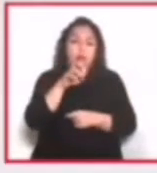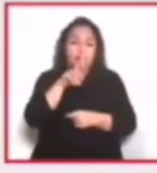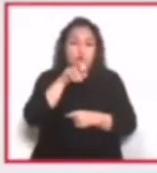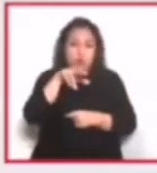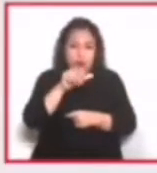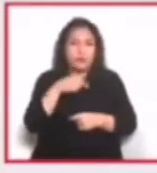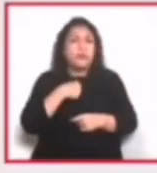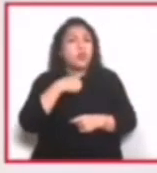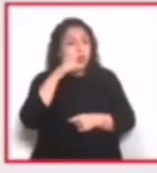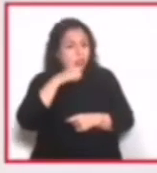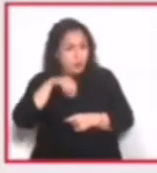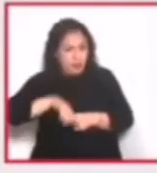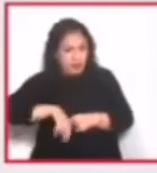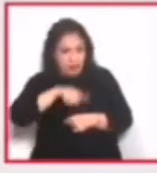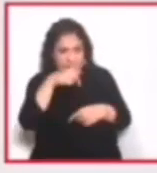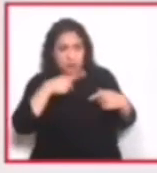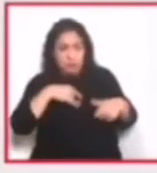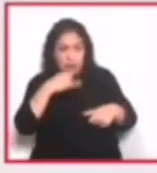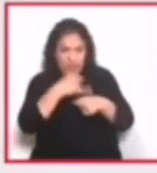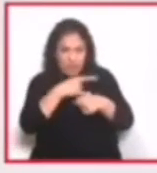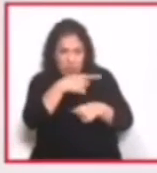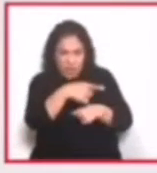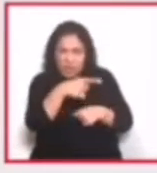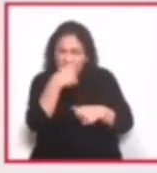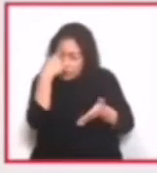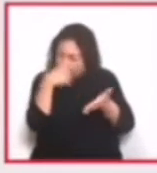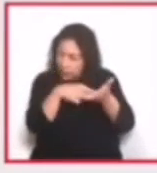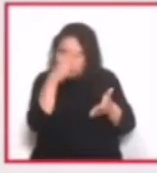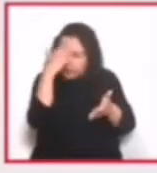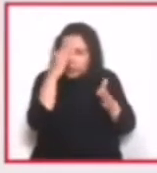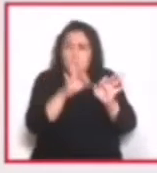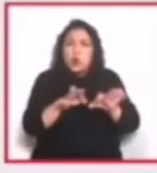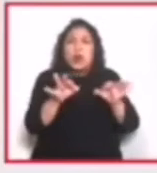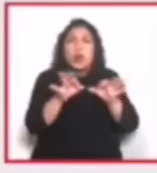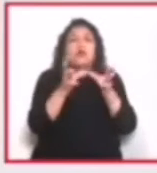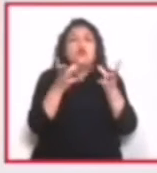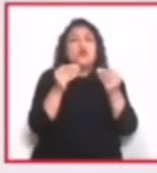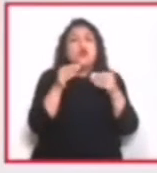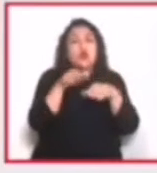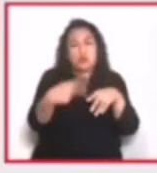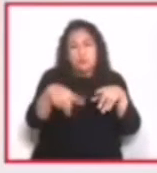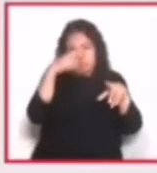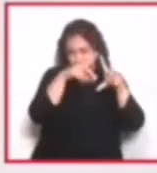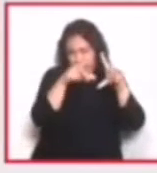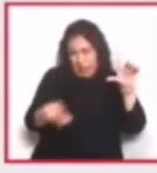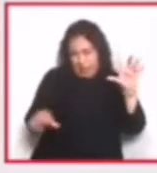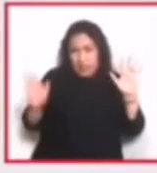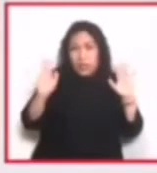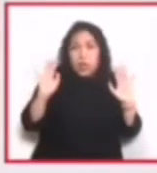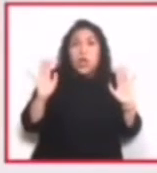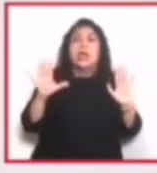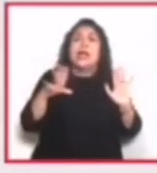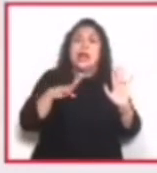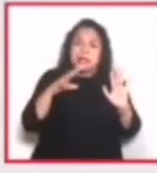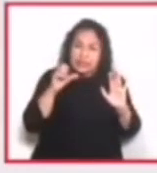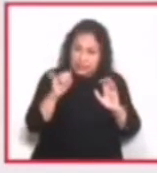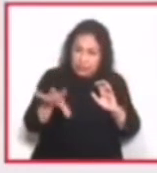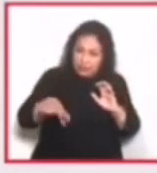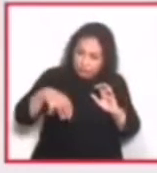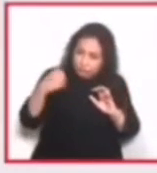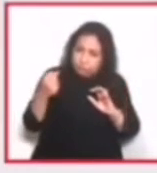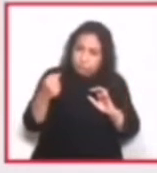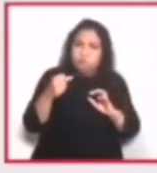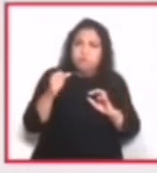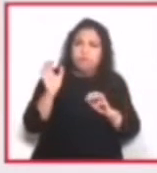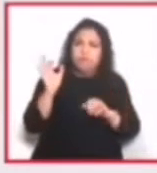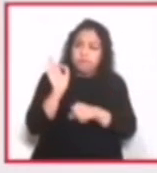este personaje porque me parece que es el eje rector de muchas cosas en México, ¿no? Por supuesto la lucha de género, otro por